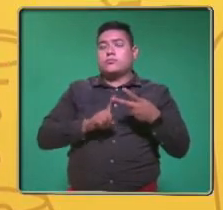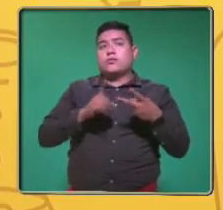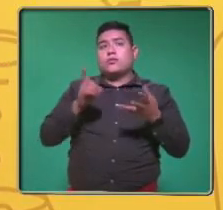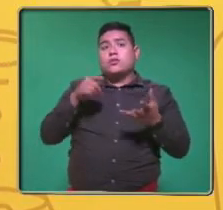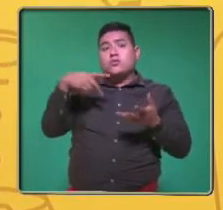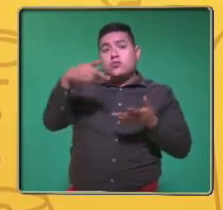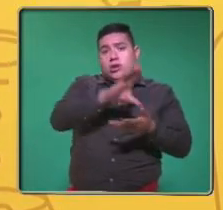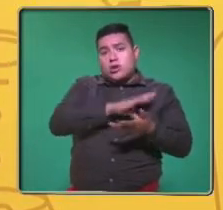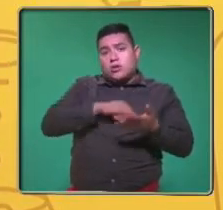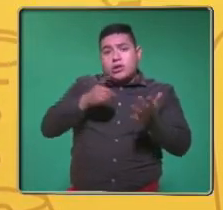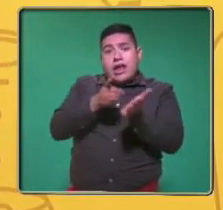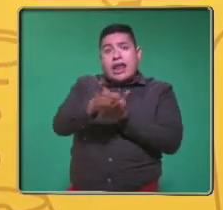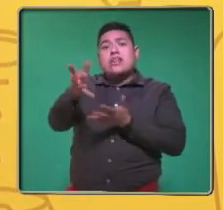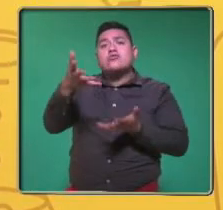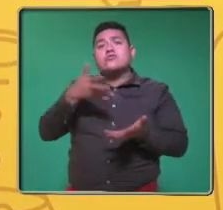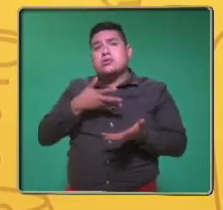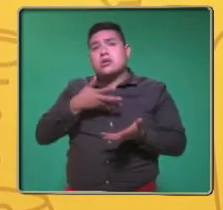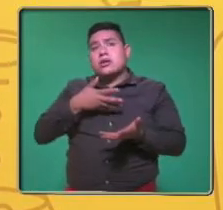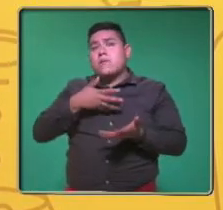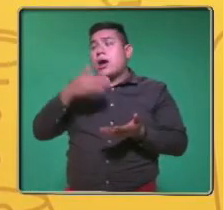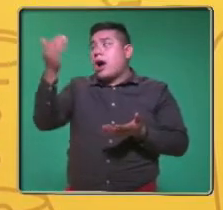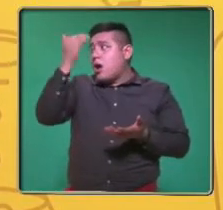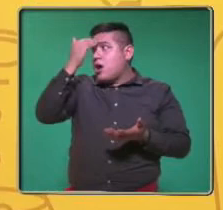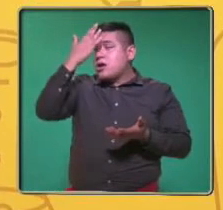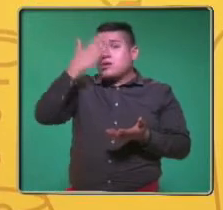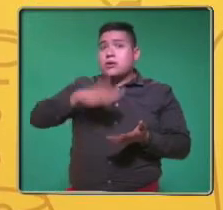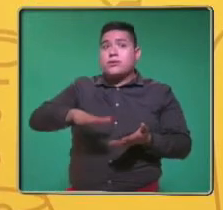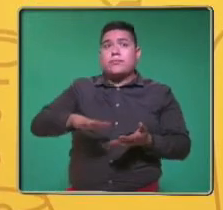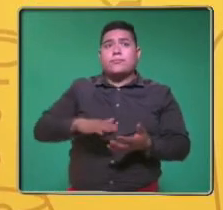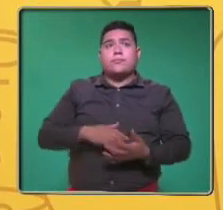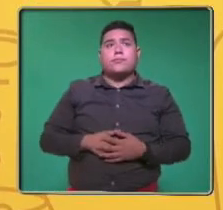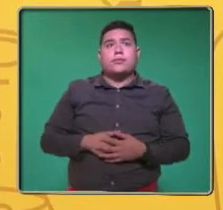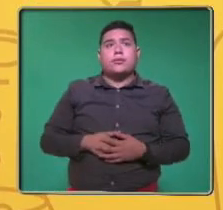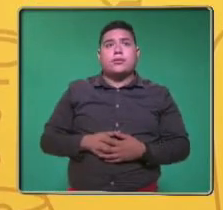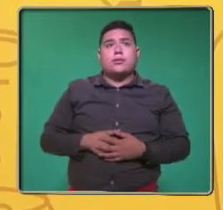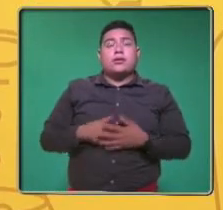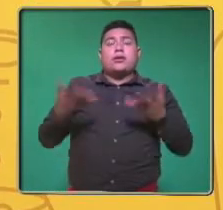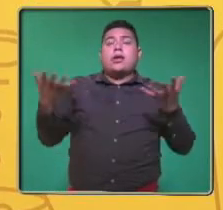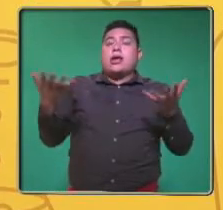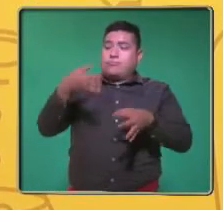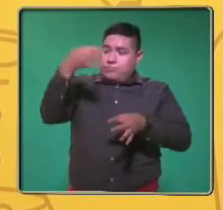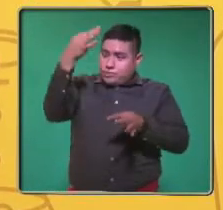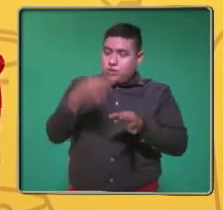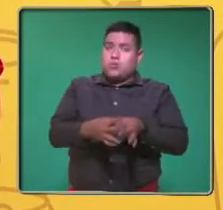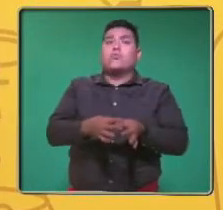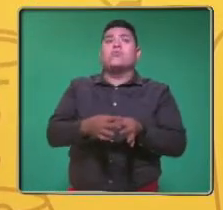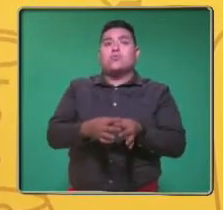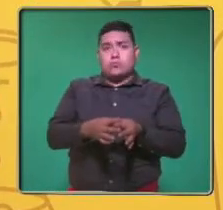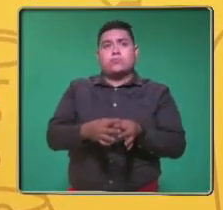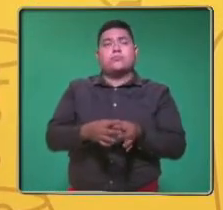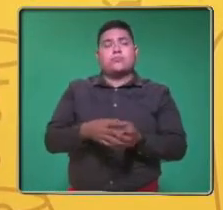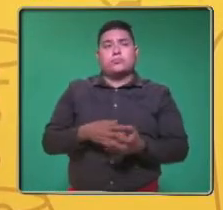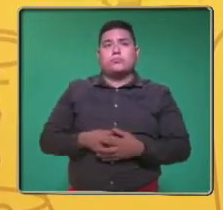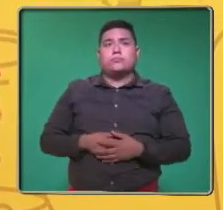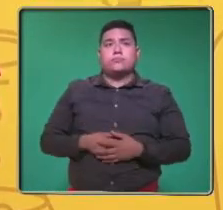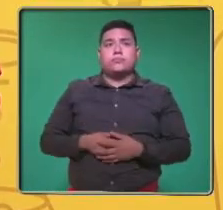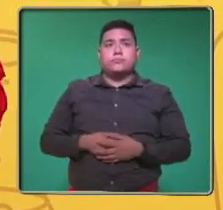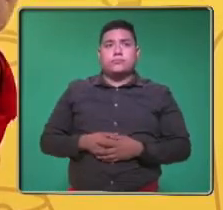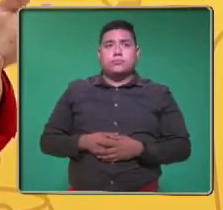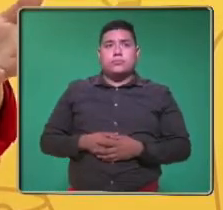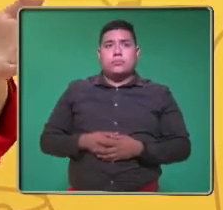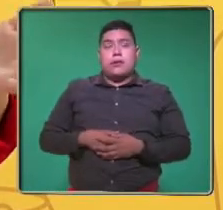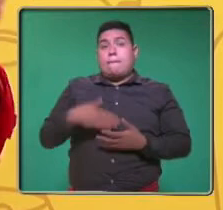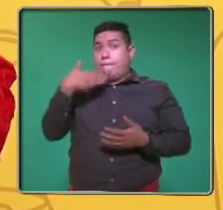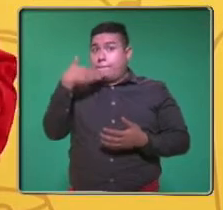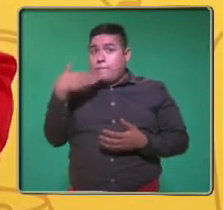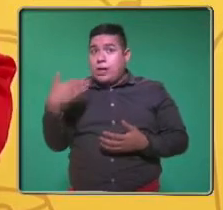tiene su hijo para tenerlos en cuenta, ¿verdad? Y que se lleven a cabo esos derechos que tiene su hijo. Y